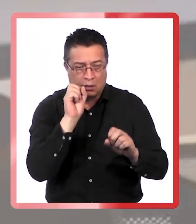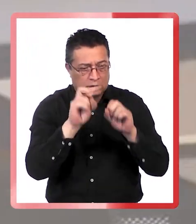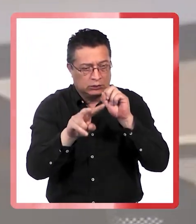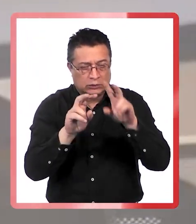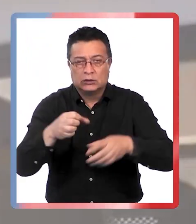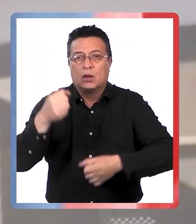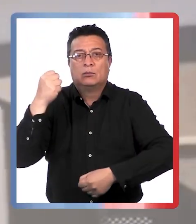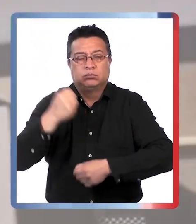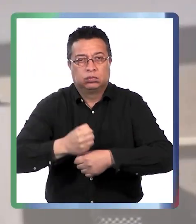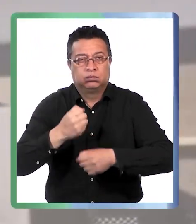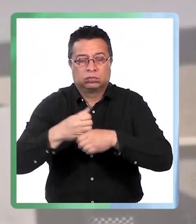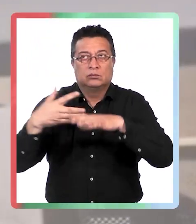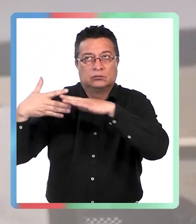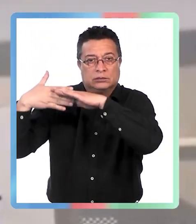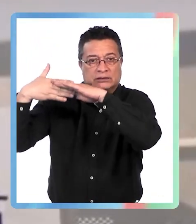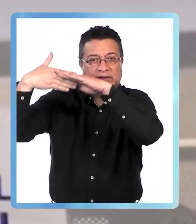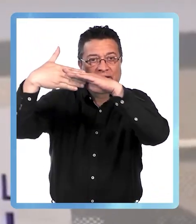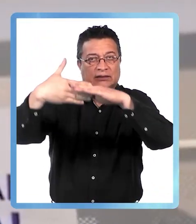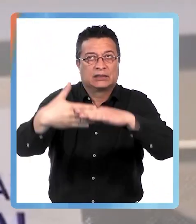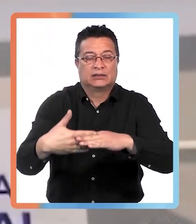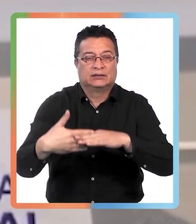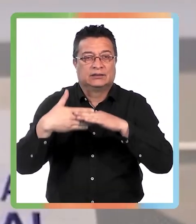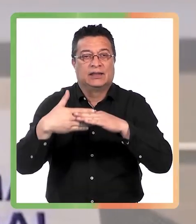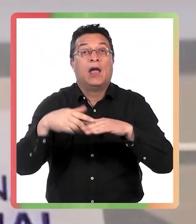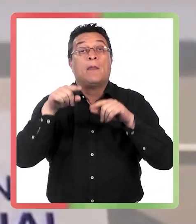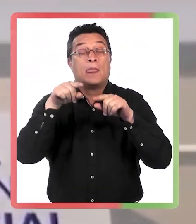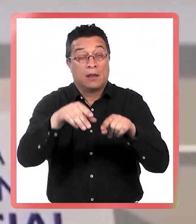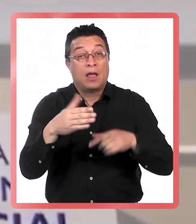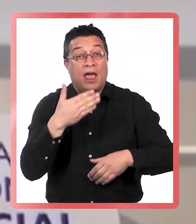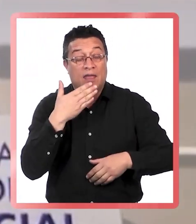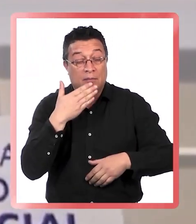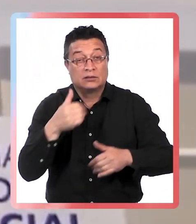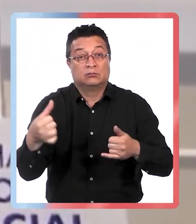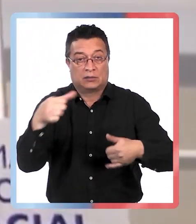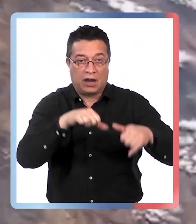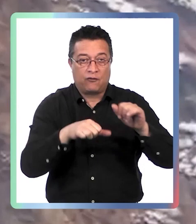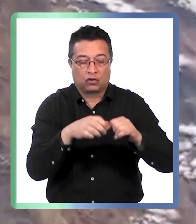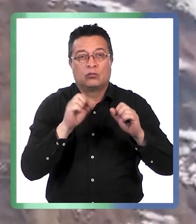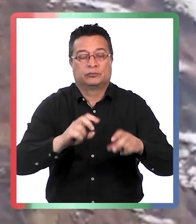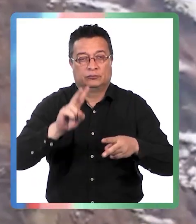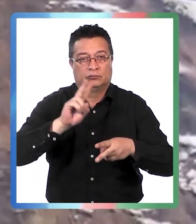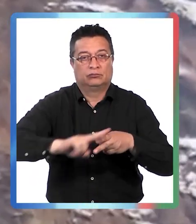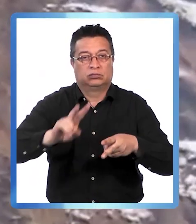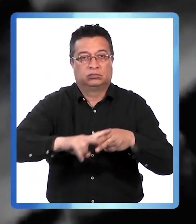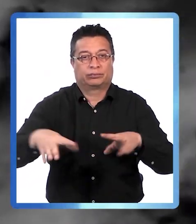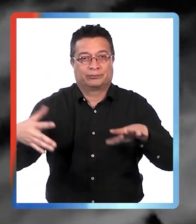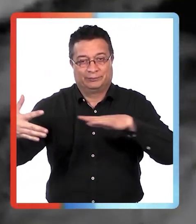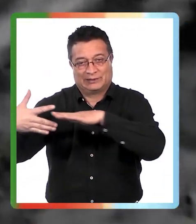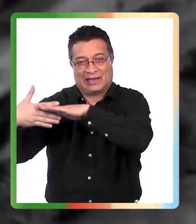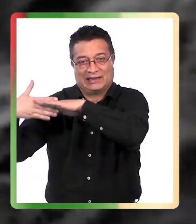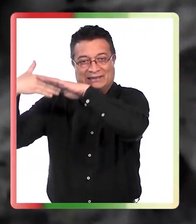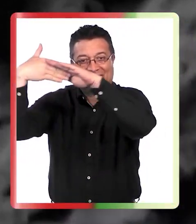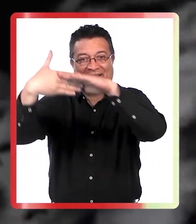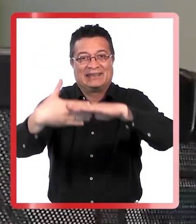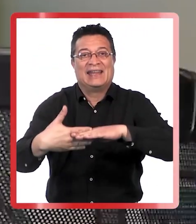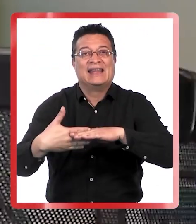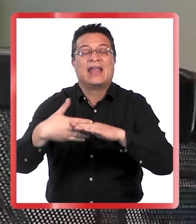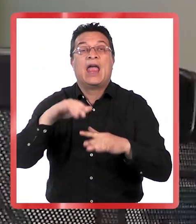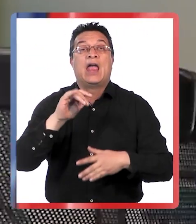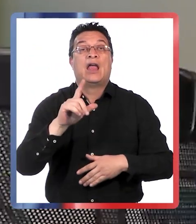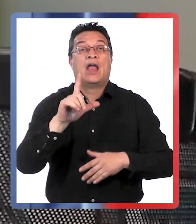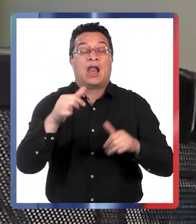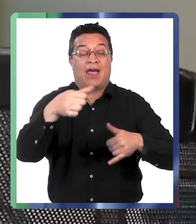y operar los satélites. Además, contará con un laboratorio donde se construirán los satélites y un laboratorio de